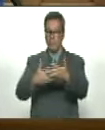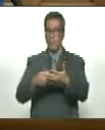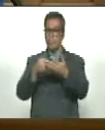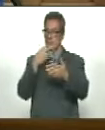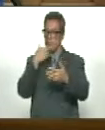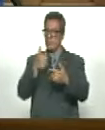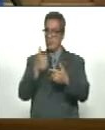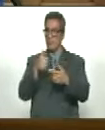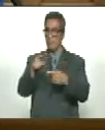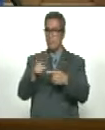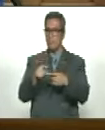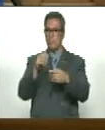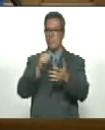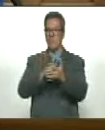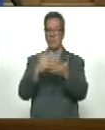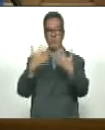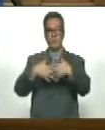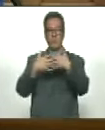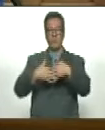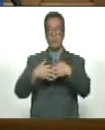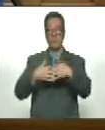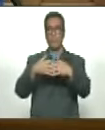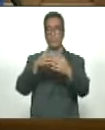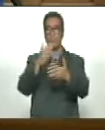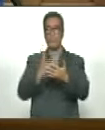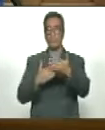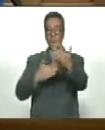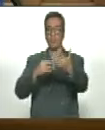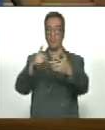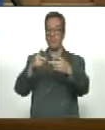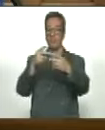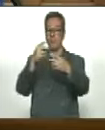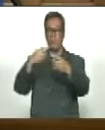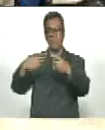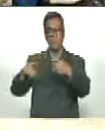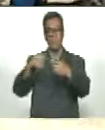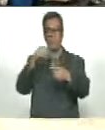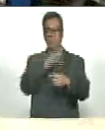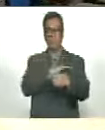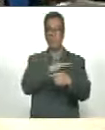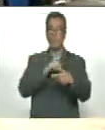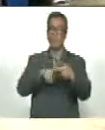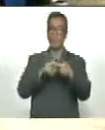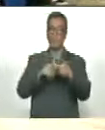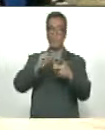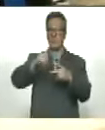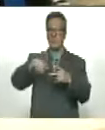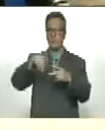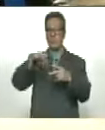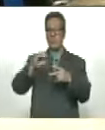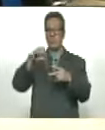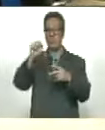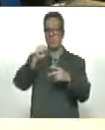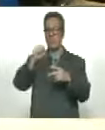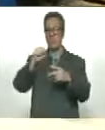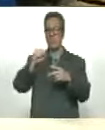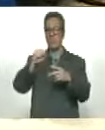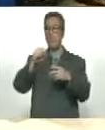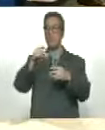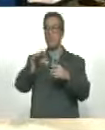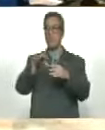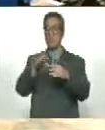favorables referentes a las empresas mixtas Petroindependiente Sociedad Anónima y Petroboscán Sociedad